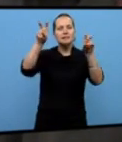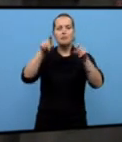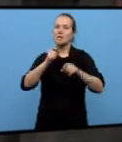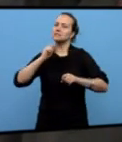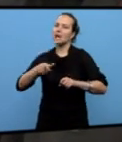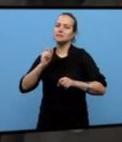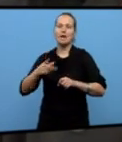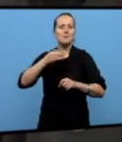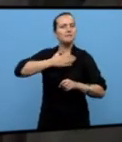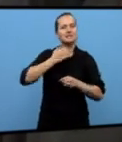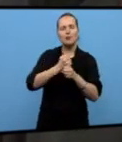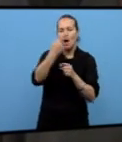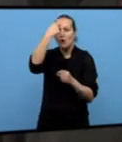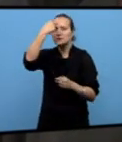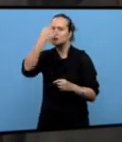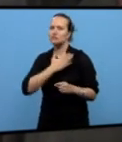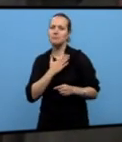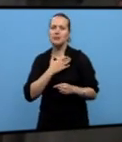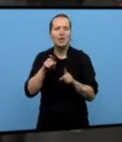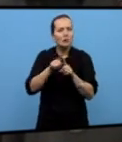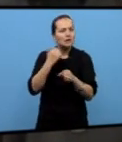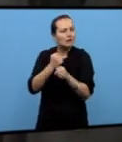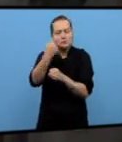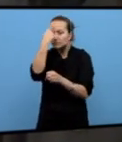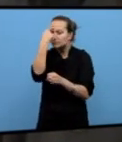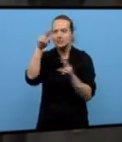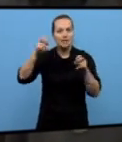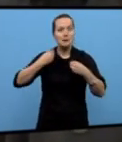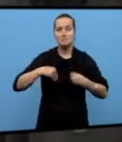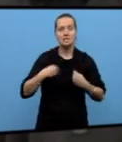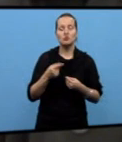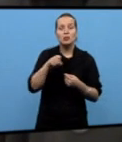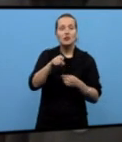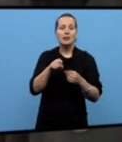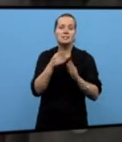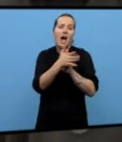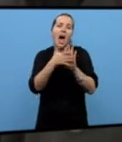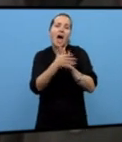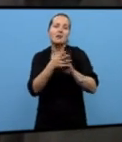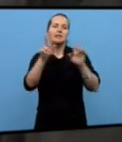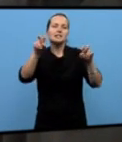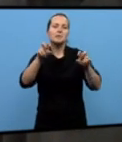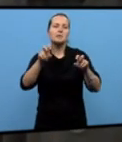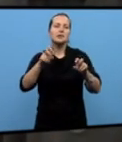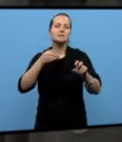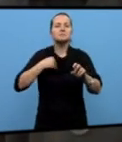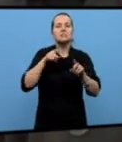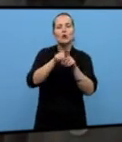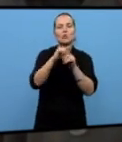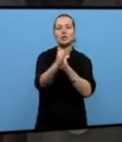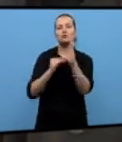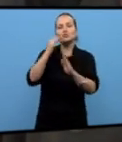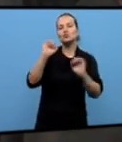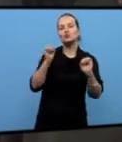recurrente en mis trabajos, es mi obsesión, trabajo obsesivamente sobre esto, y habla un poco de cómo con esta